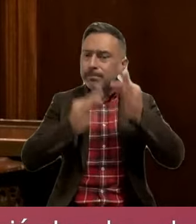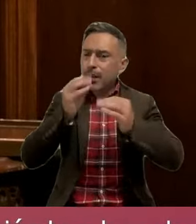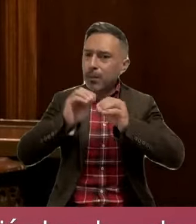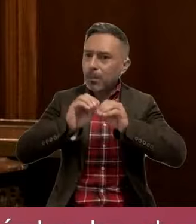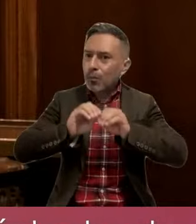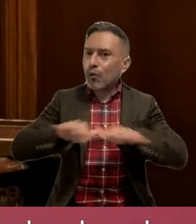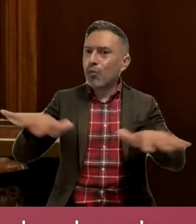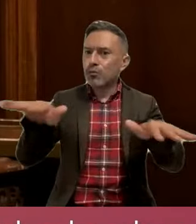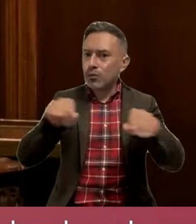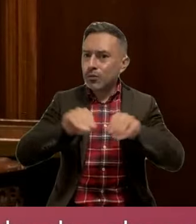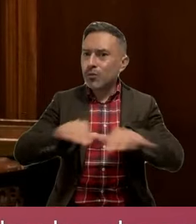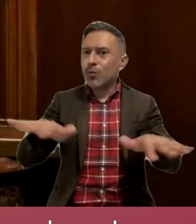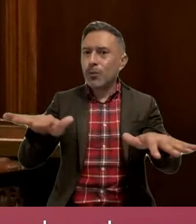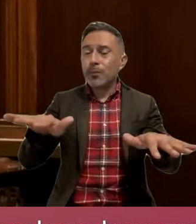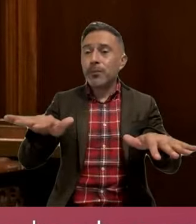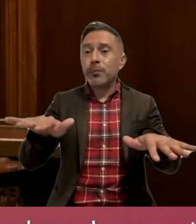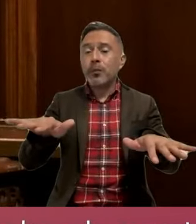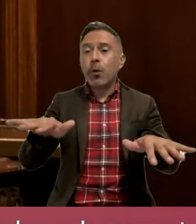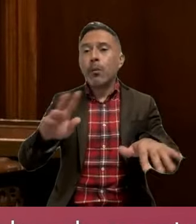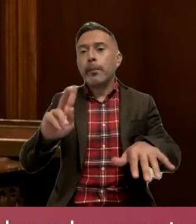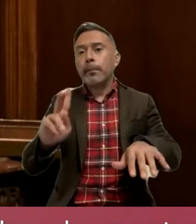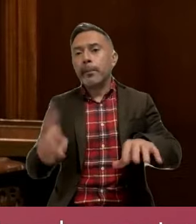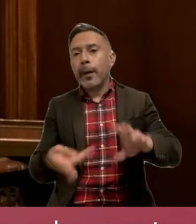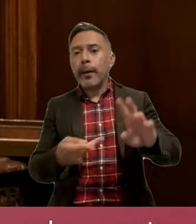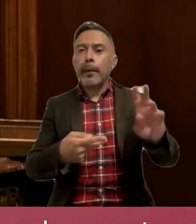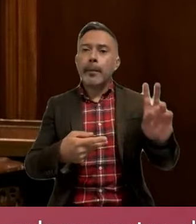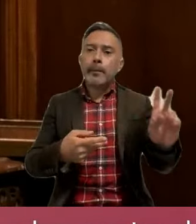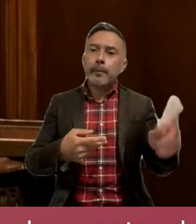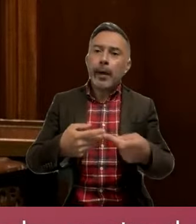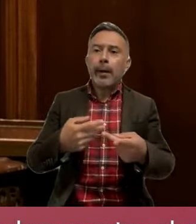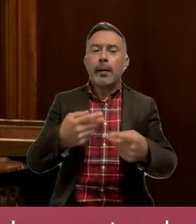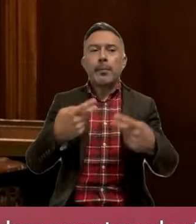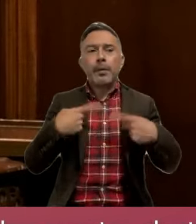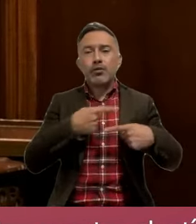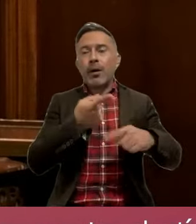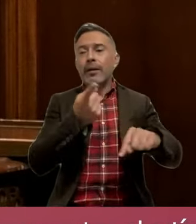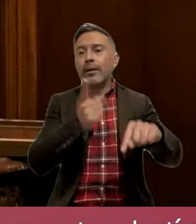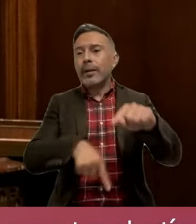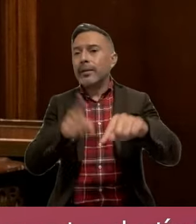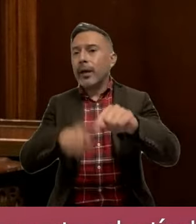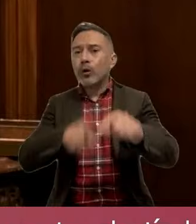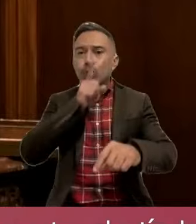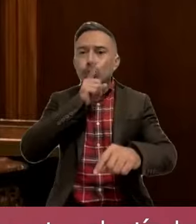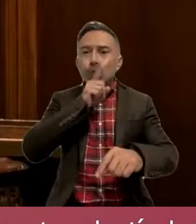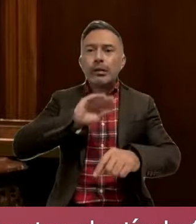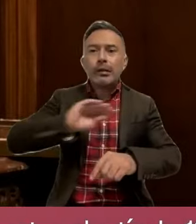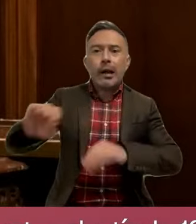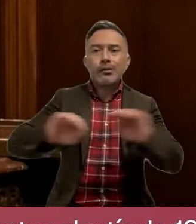motivo se invisibilice a nadie, a nadie.